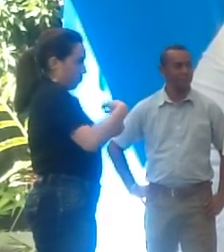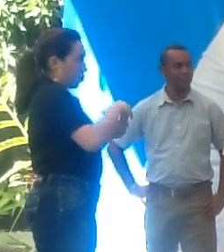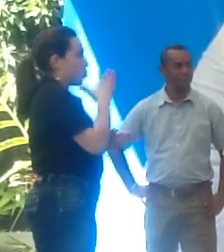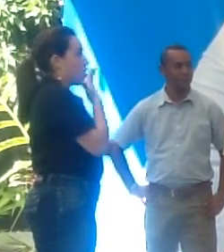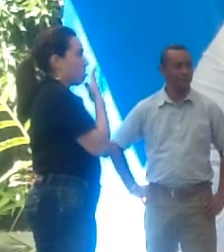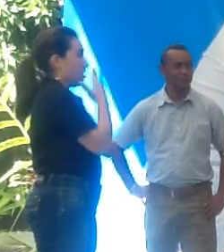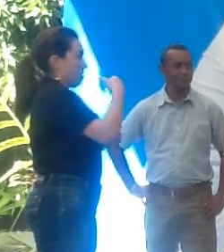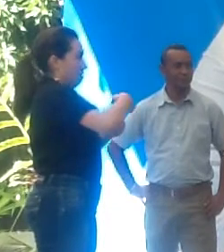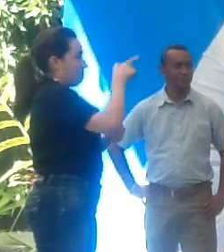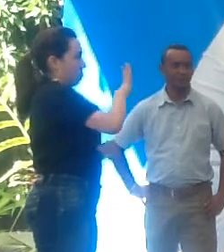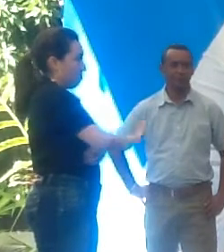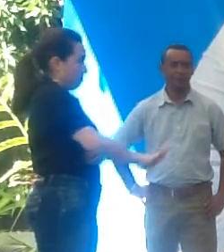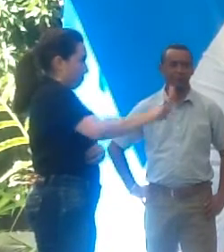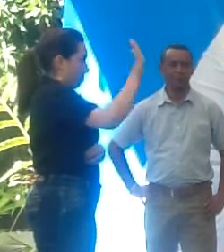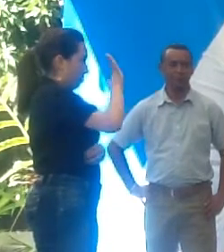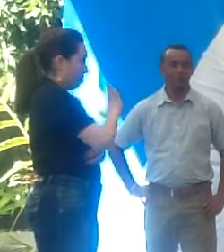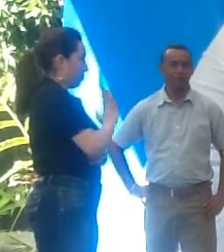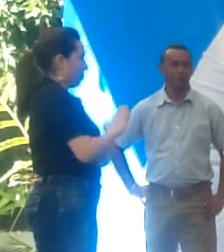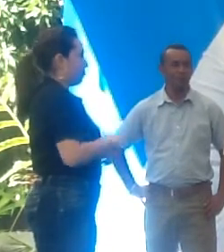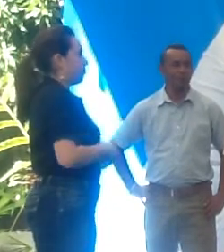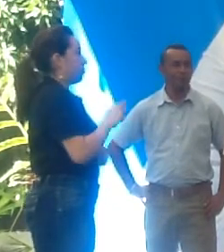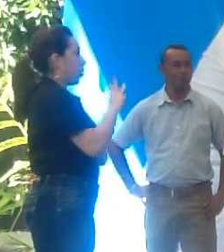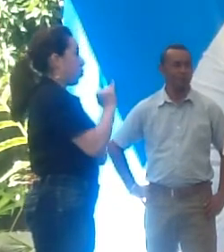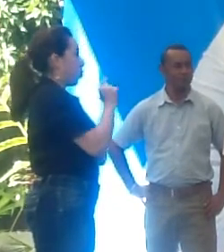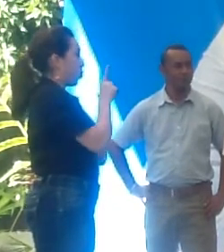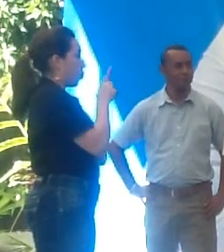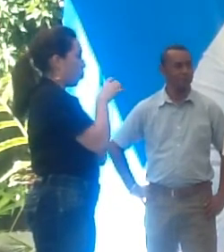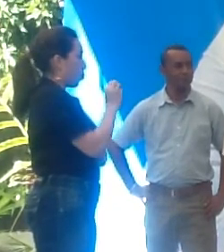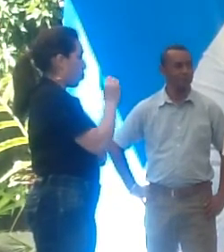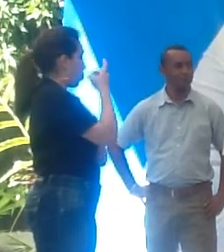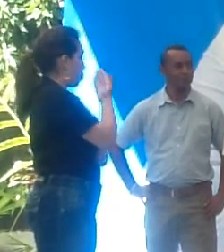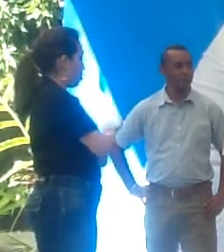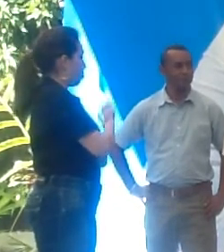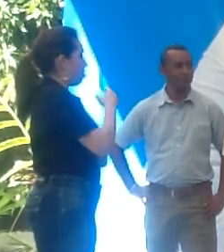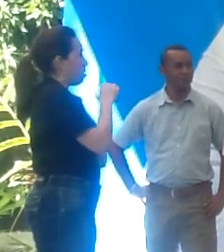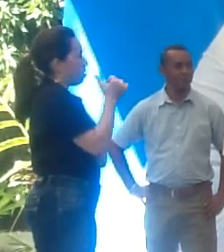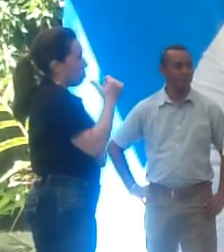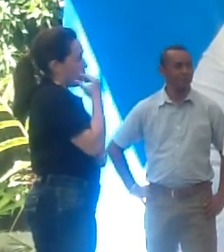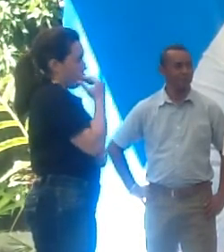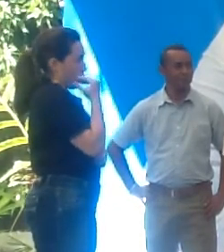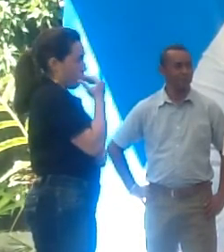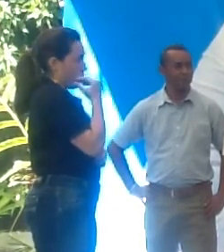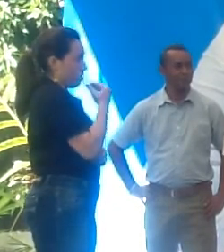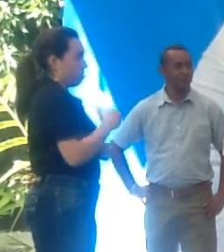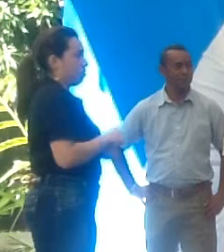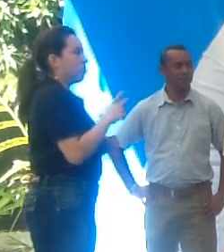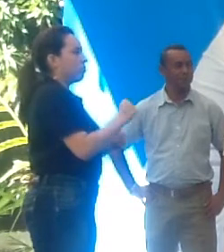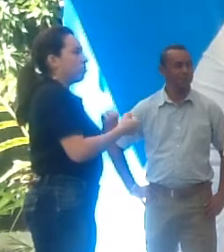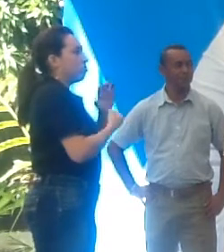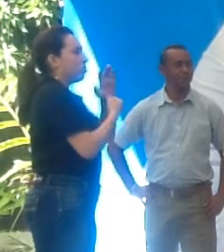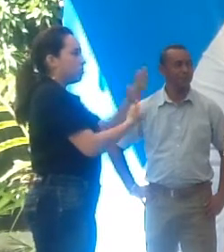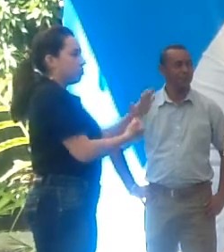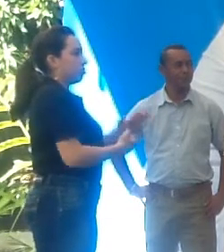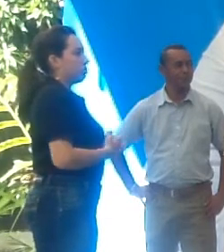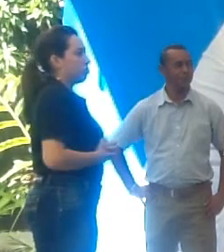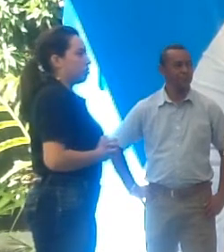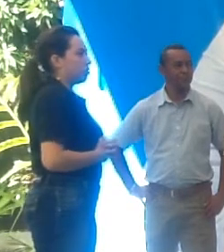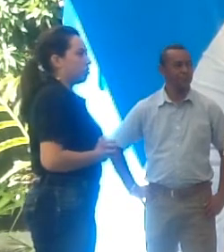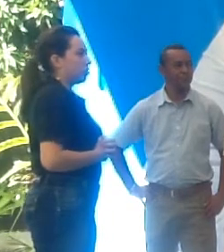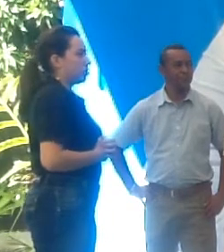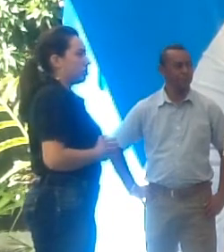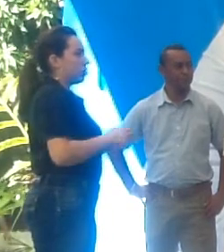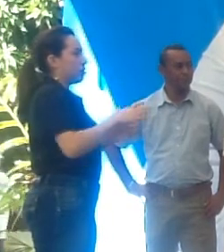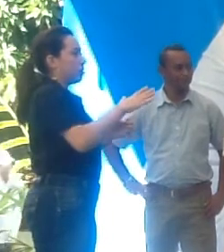nuestro departamento, Wilson Calero y Josefina Olivo, quienes representan a